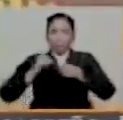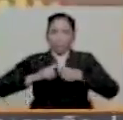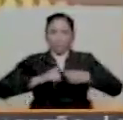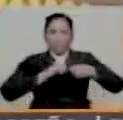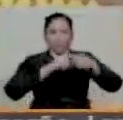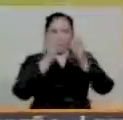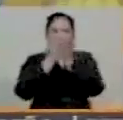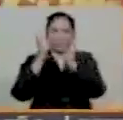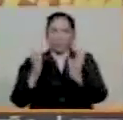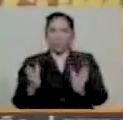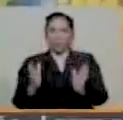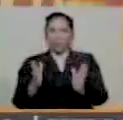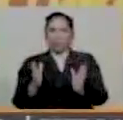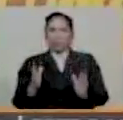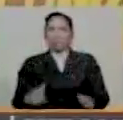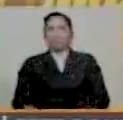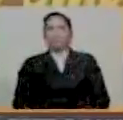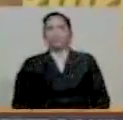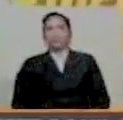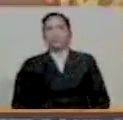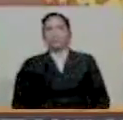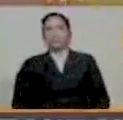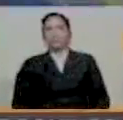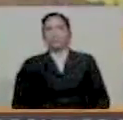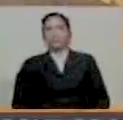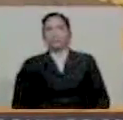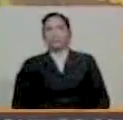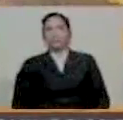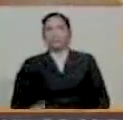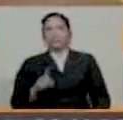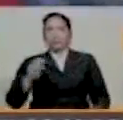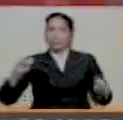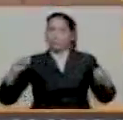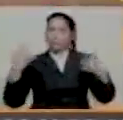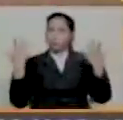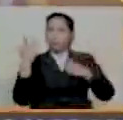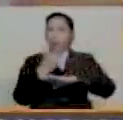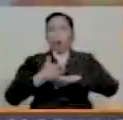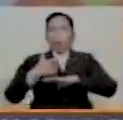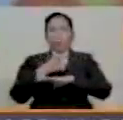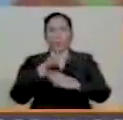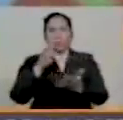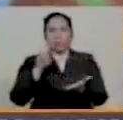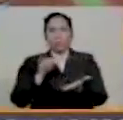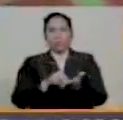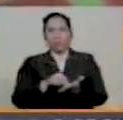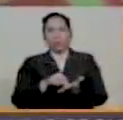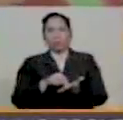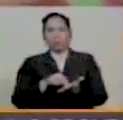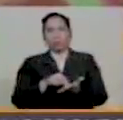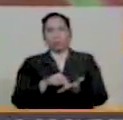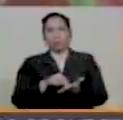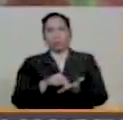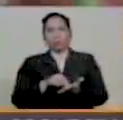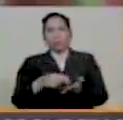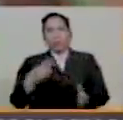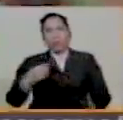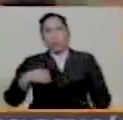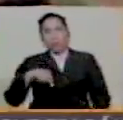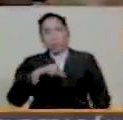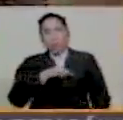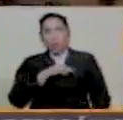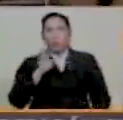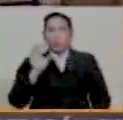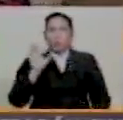sus niveles, pero además parte de los logros del gobierno nacional es que nuestra nación